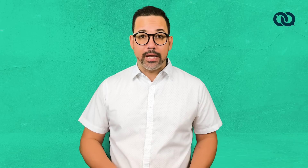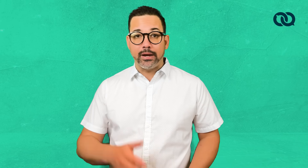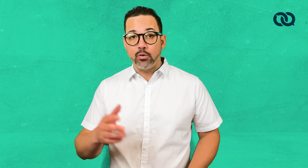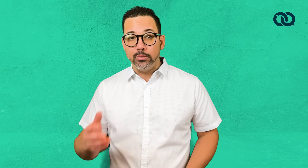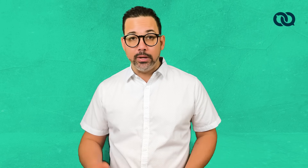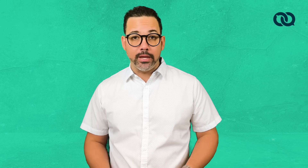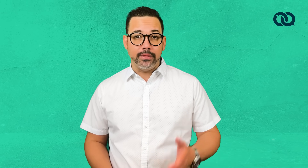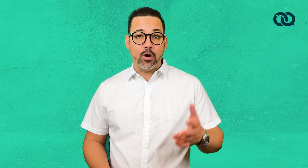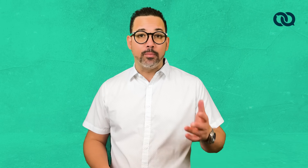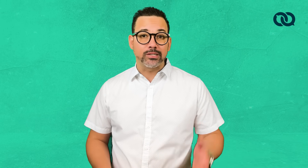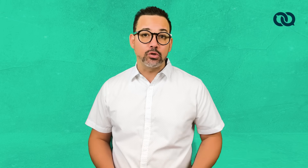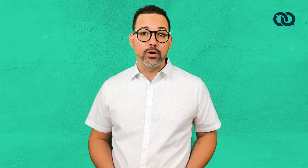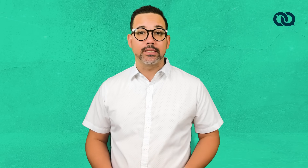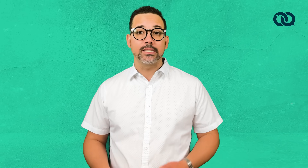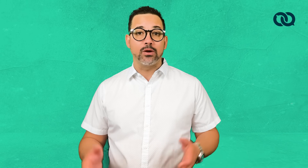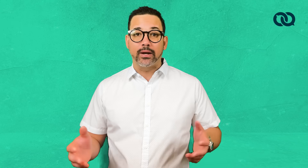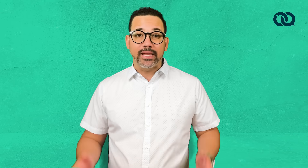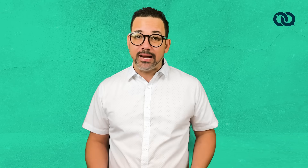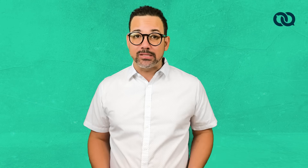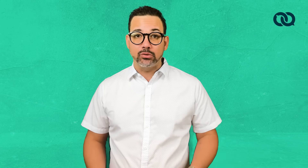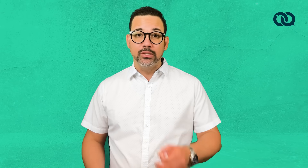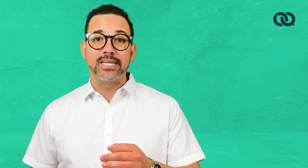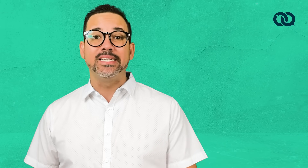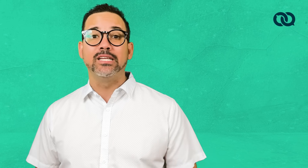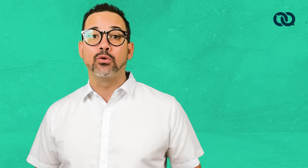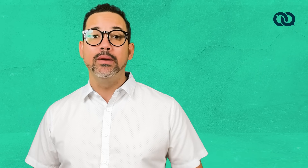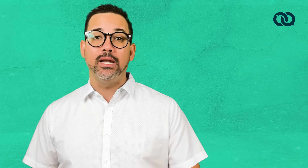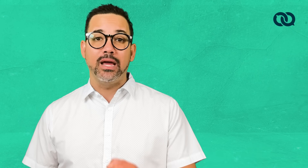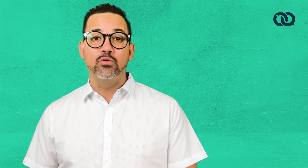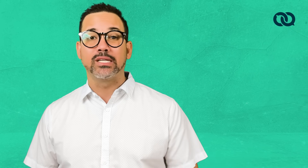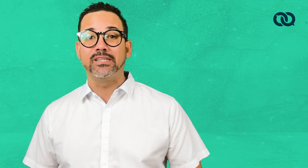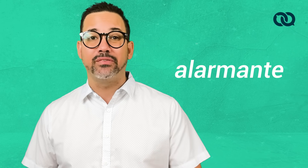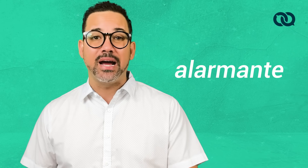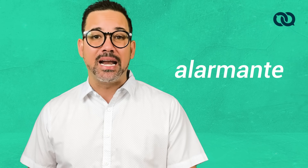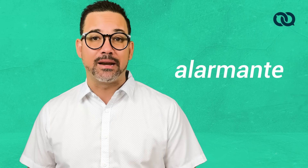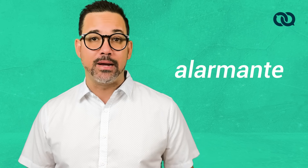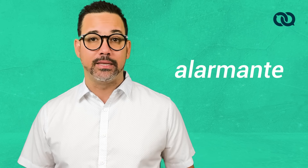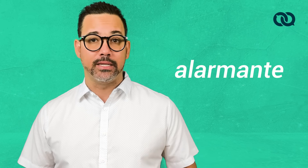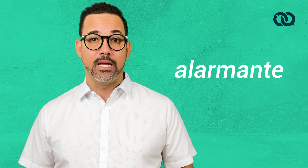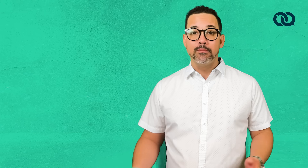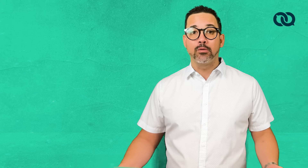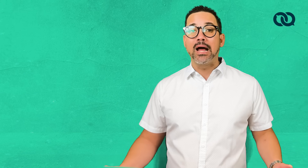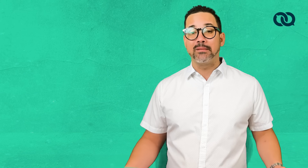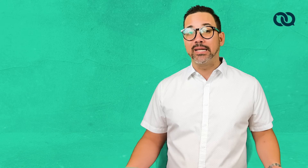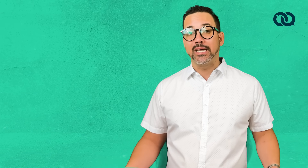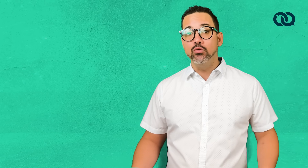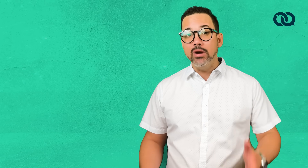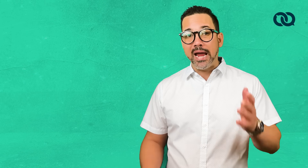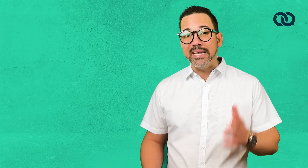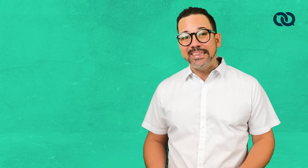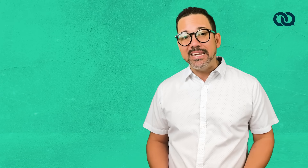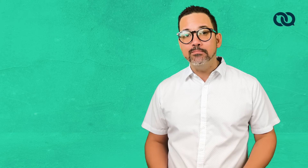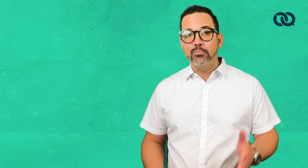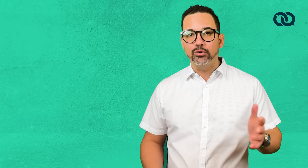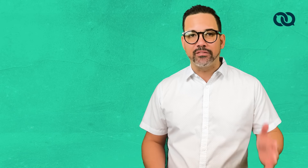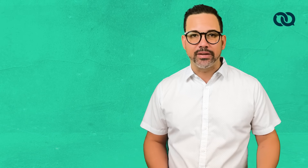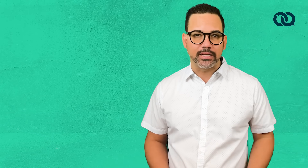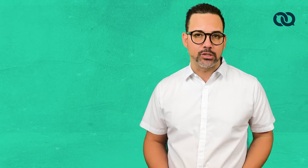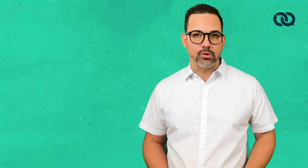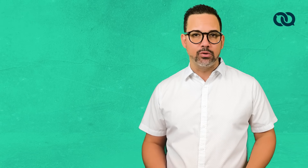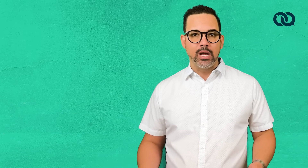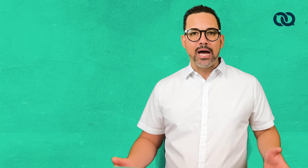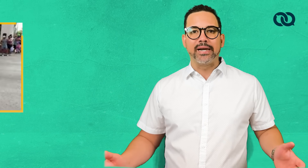de hogares o viviendas o personas, en cualquier caso, 600,000 es una cifra alarmante. Pero más alarmante aún es el tiempo